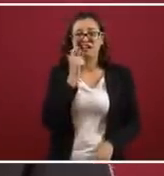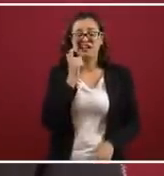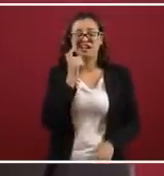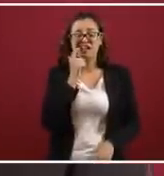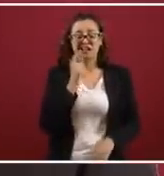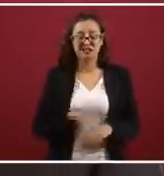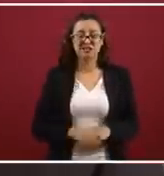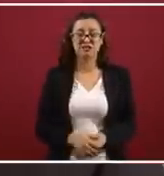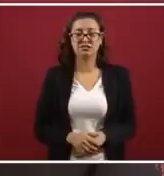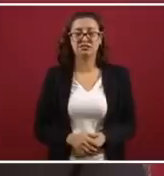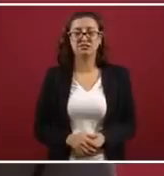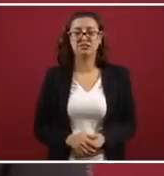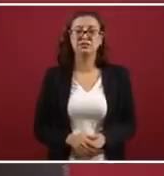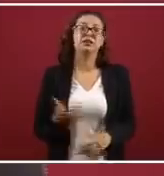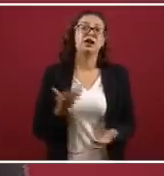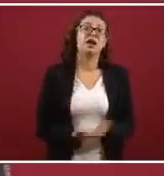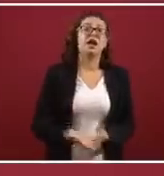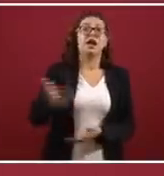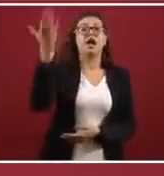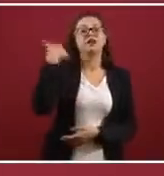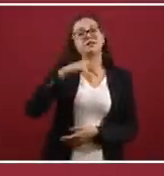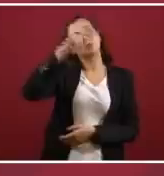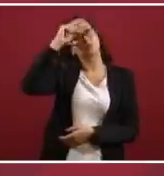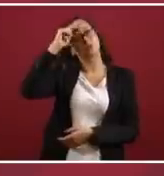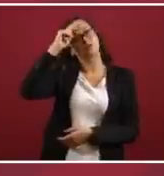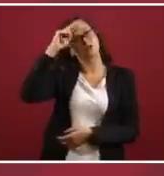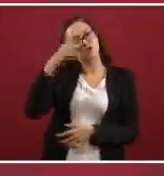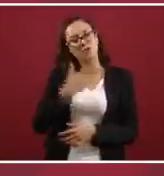Porfirio Díaz decía que la política